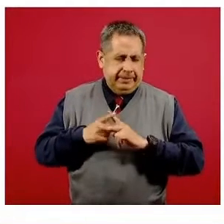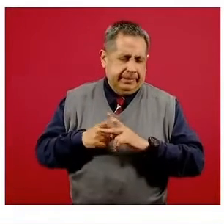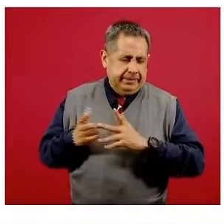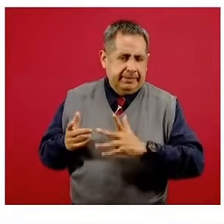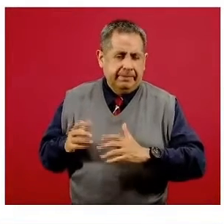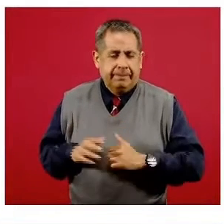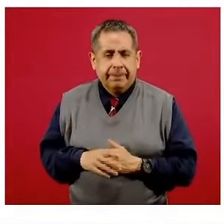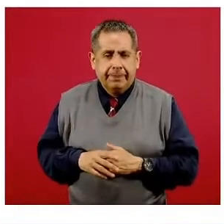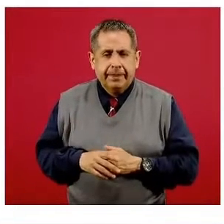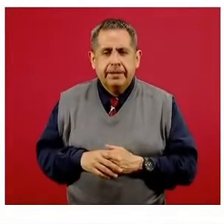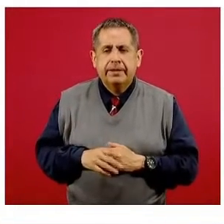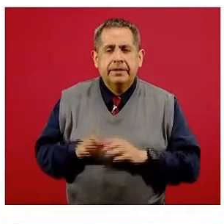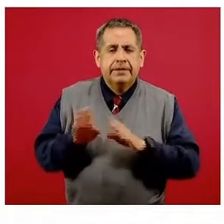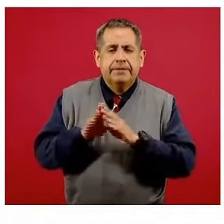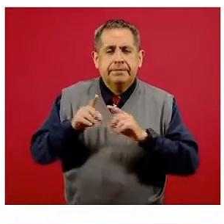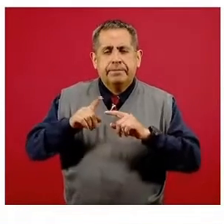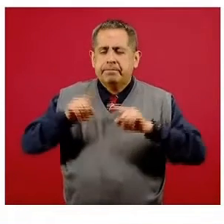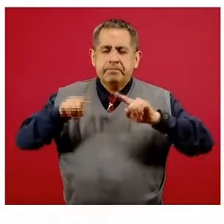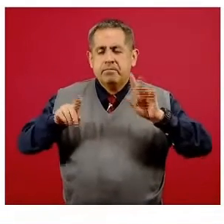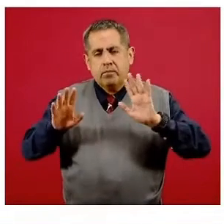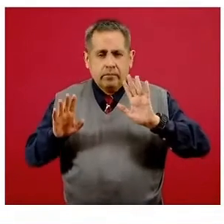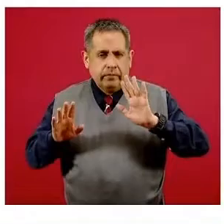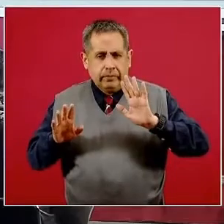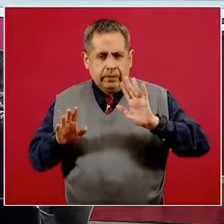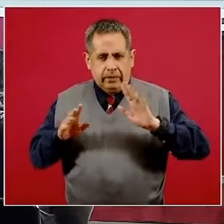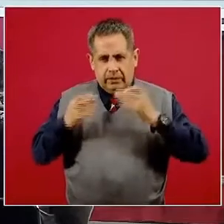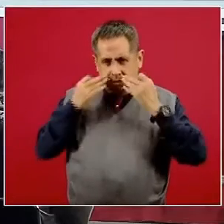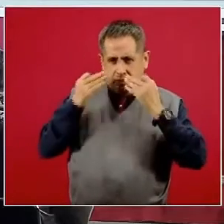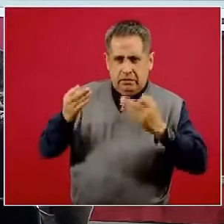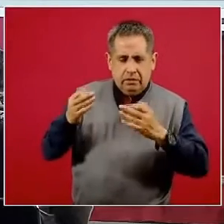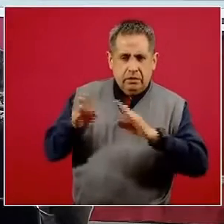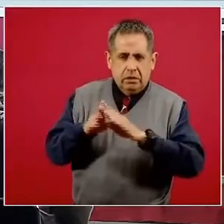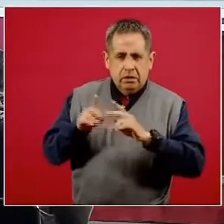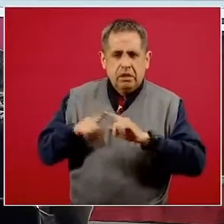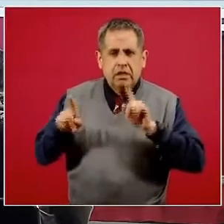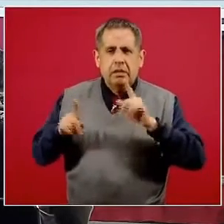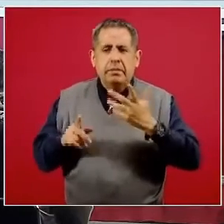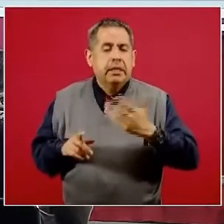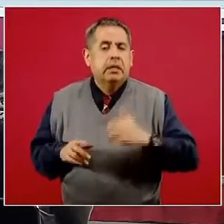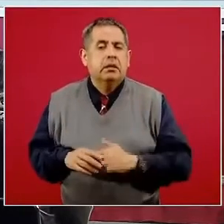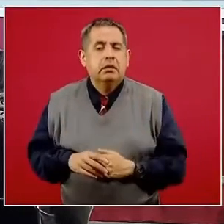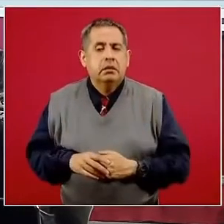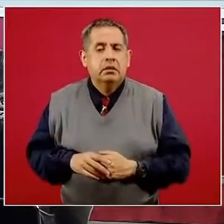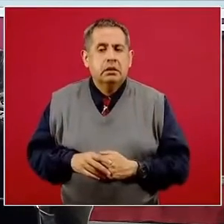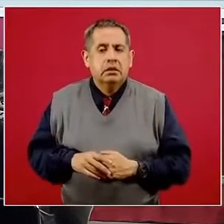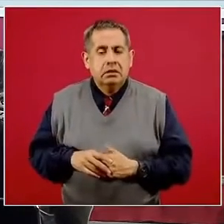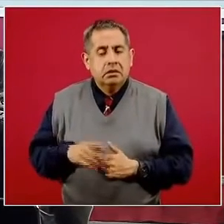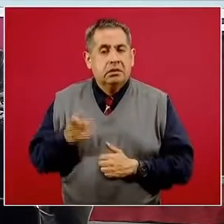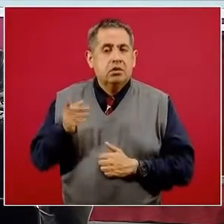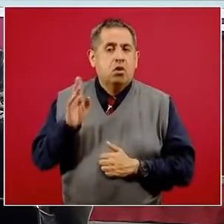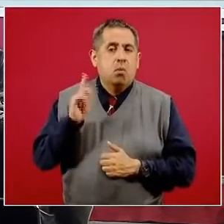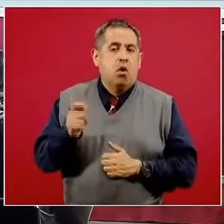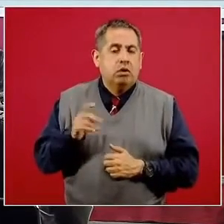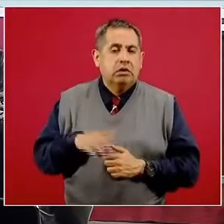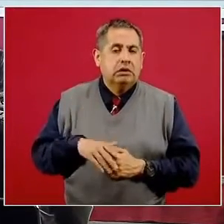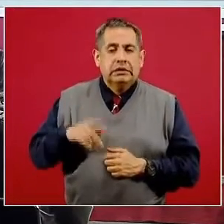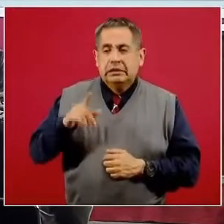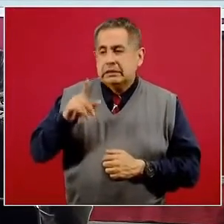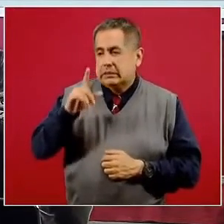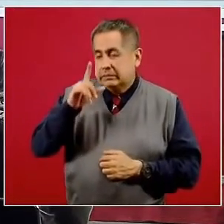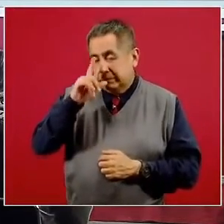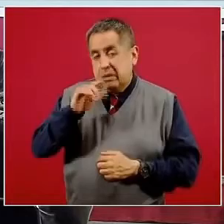que las escalas sean diferentes y por eso se ve esa diferencia. La probabilidad de